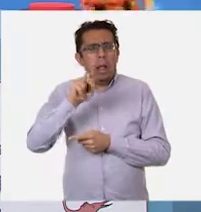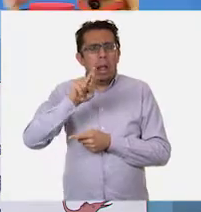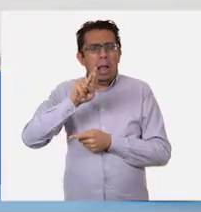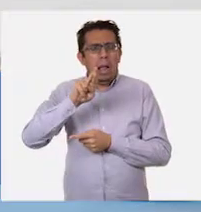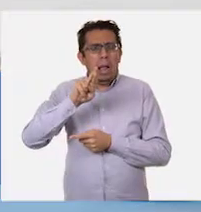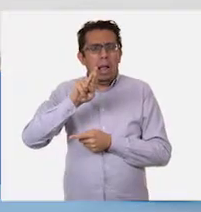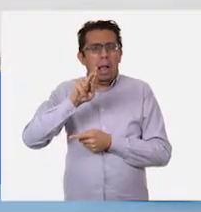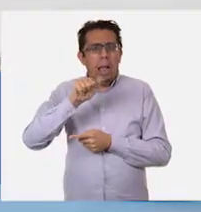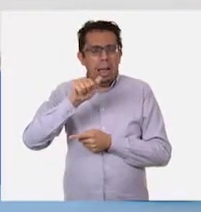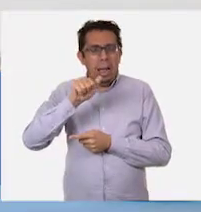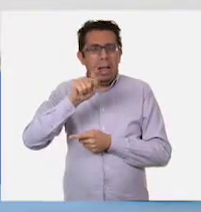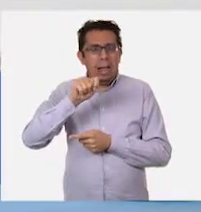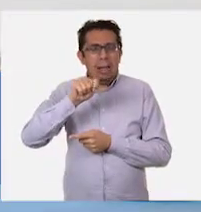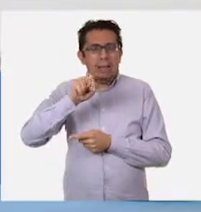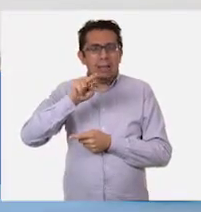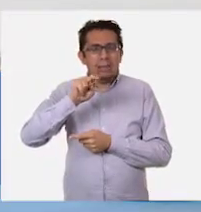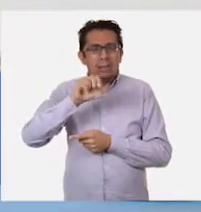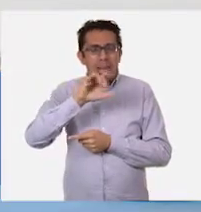eléctricas?